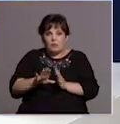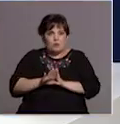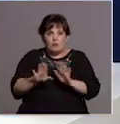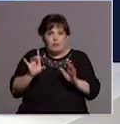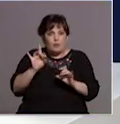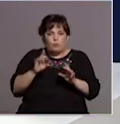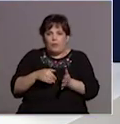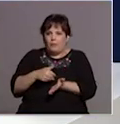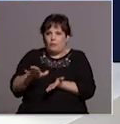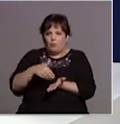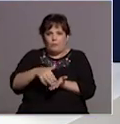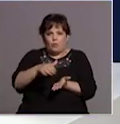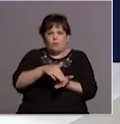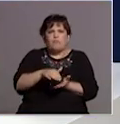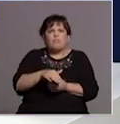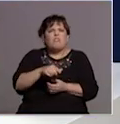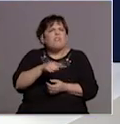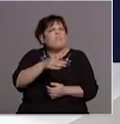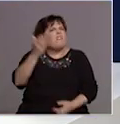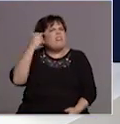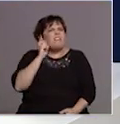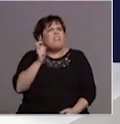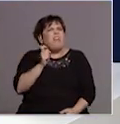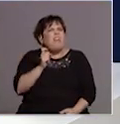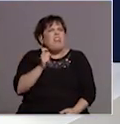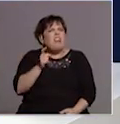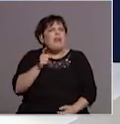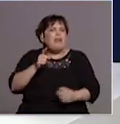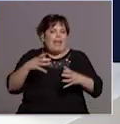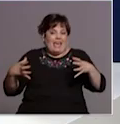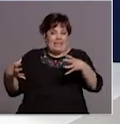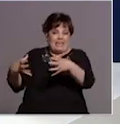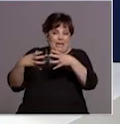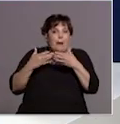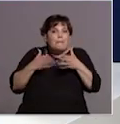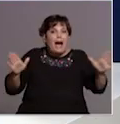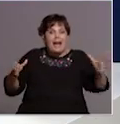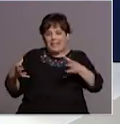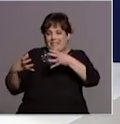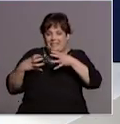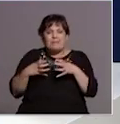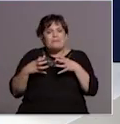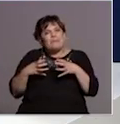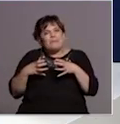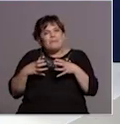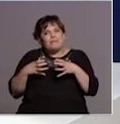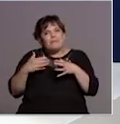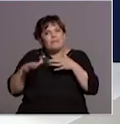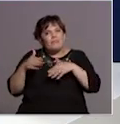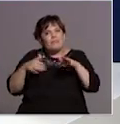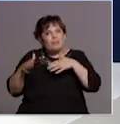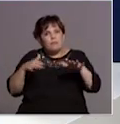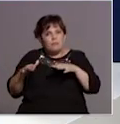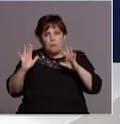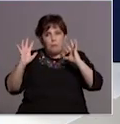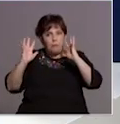despido como norma y de cuando uno mira quienes serán los que los que integraban su equipo de gobierno al comienzo bueno en todo no